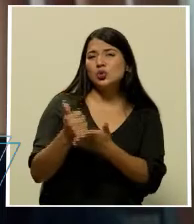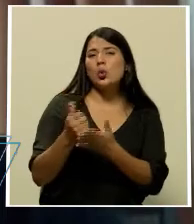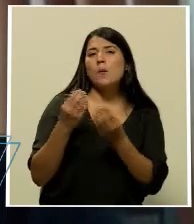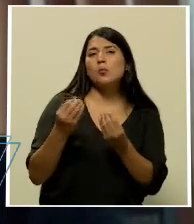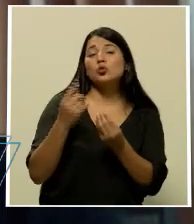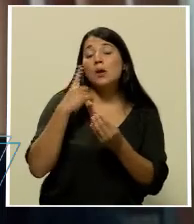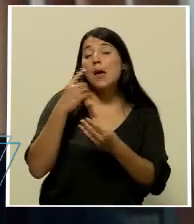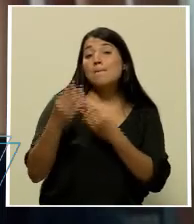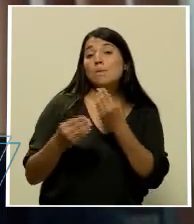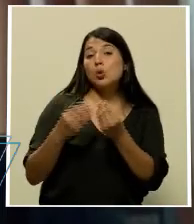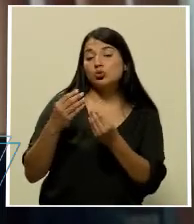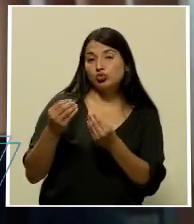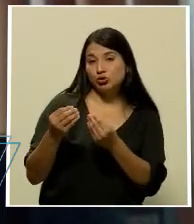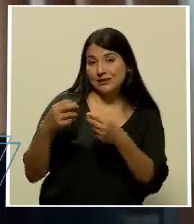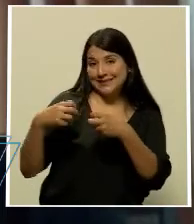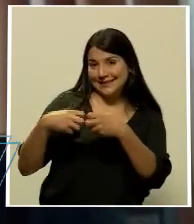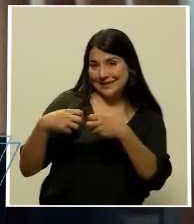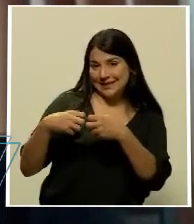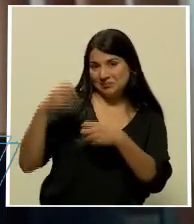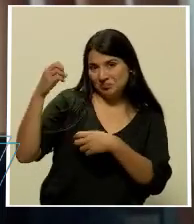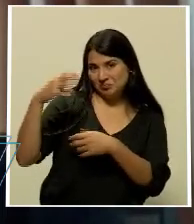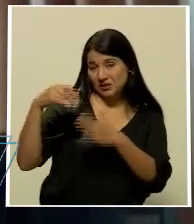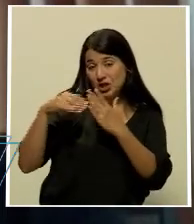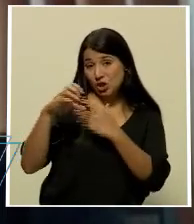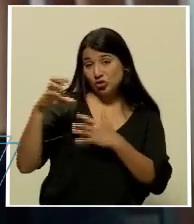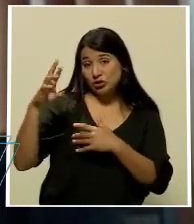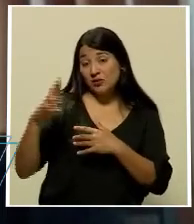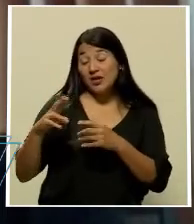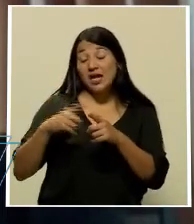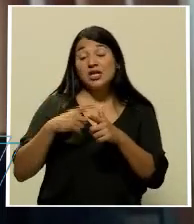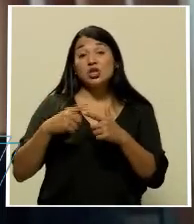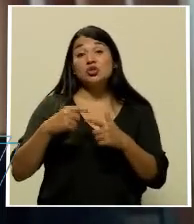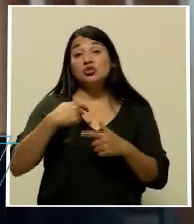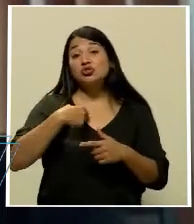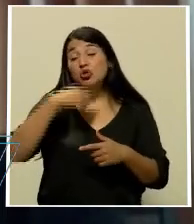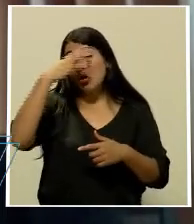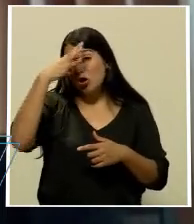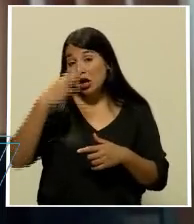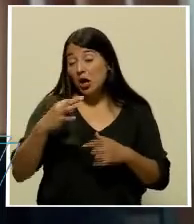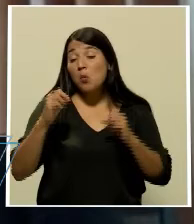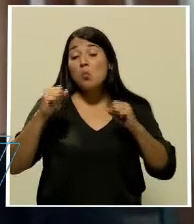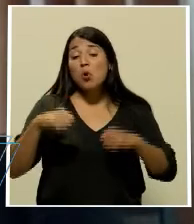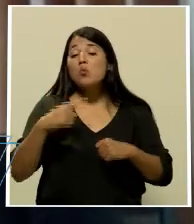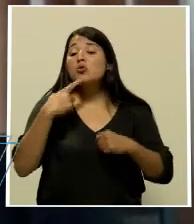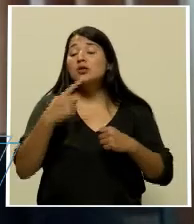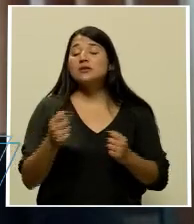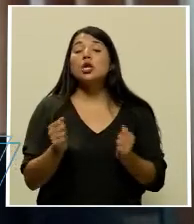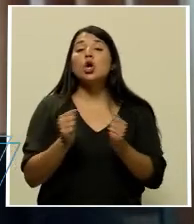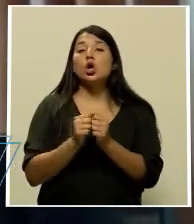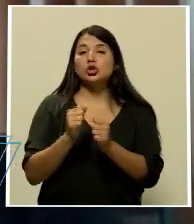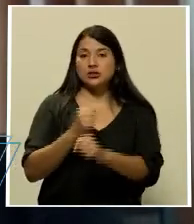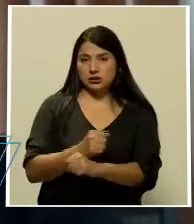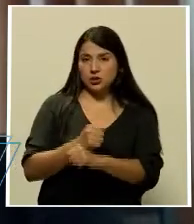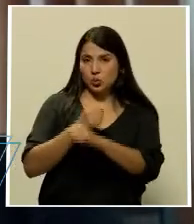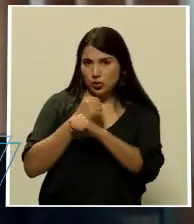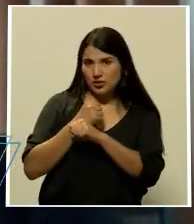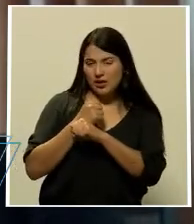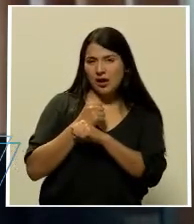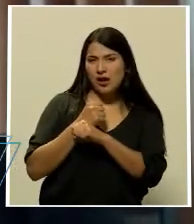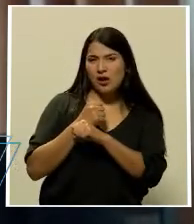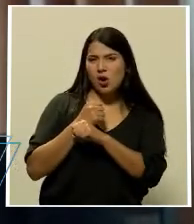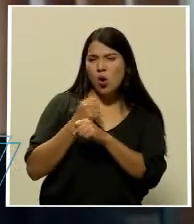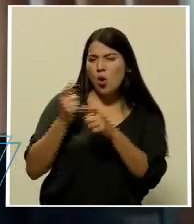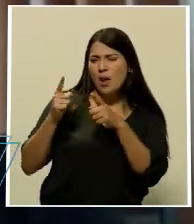generación eléctrica del país. Así es que yo creo que podemos afirmar con toda tranquilidad de que las condiciones que se